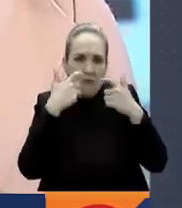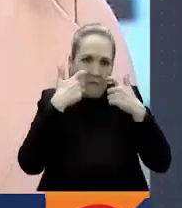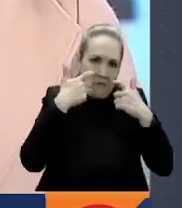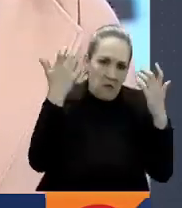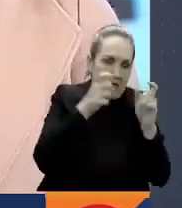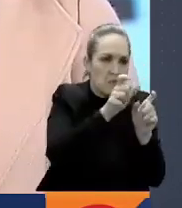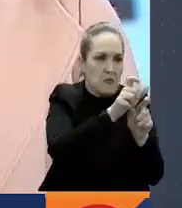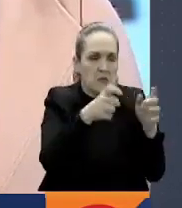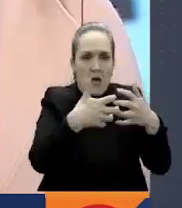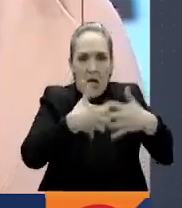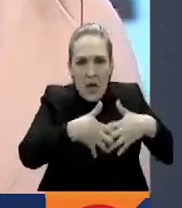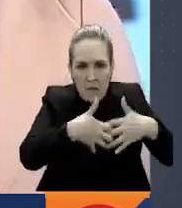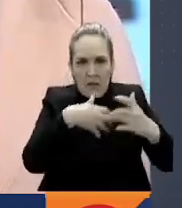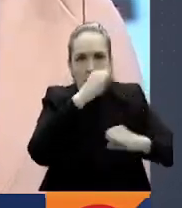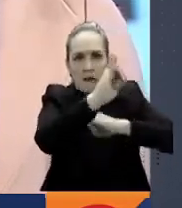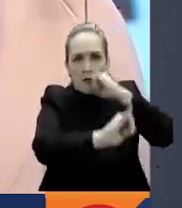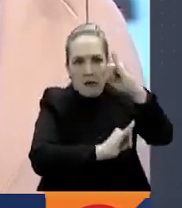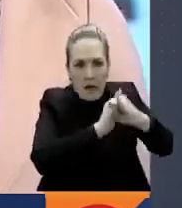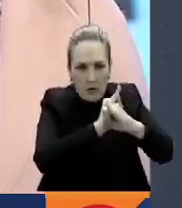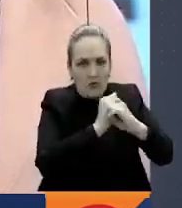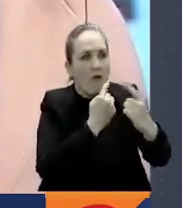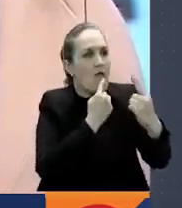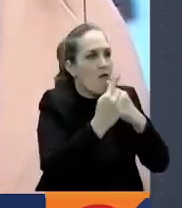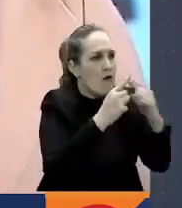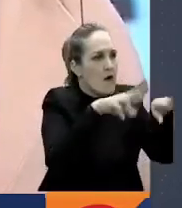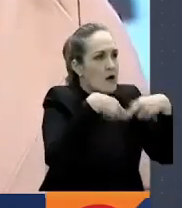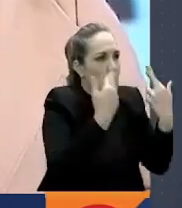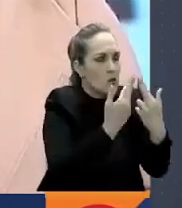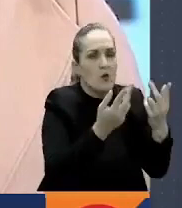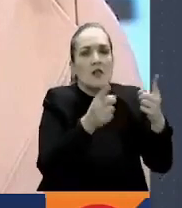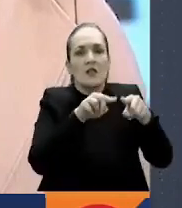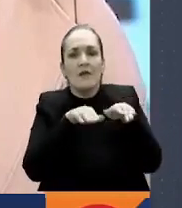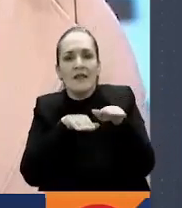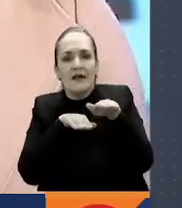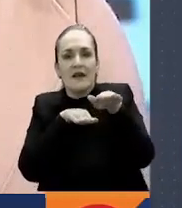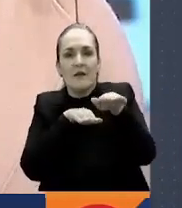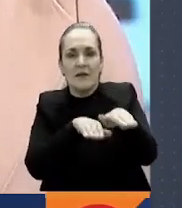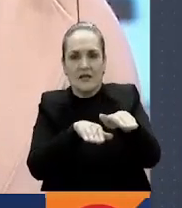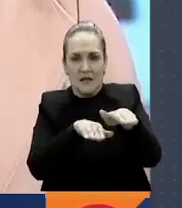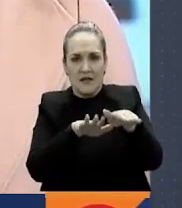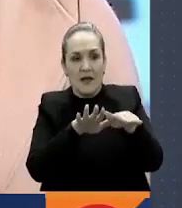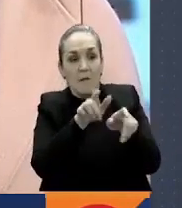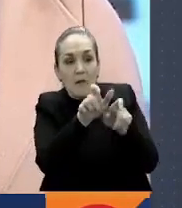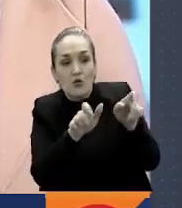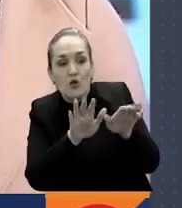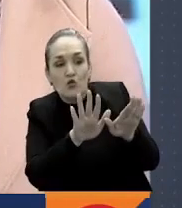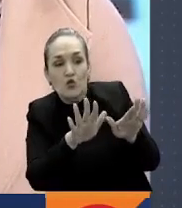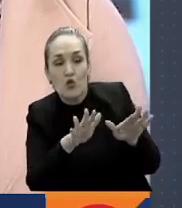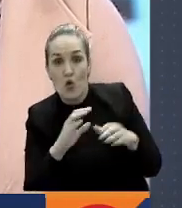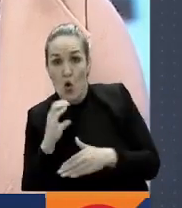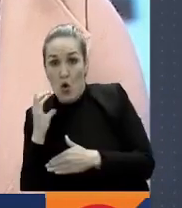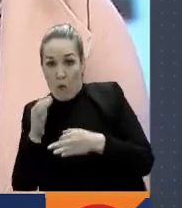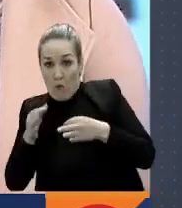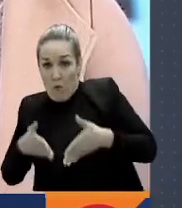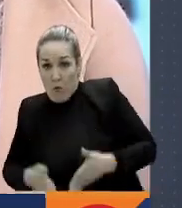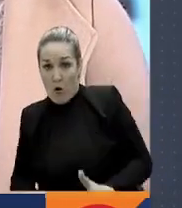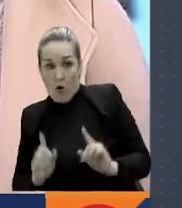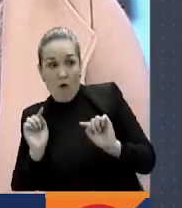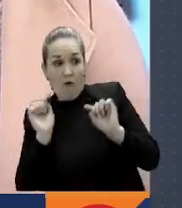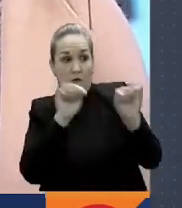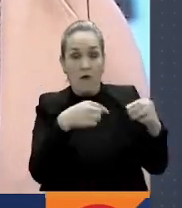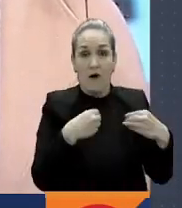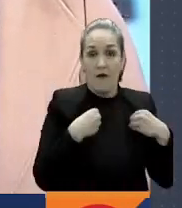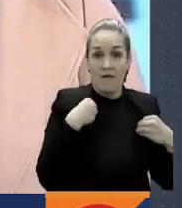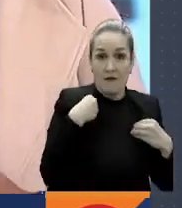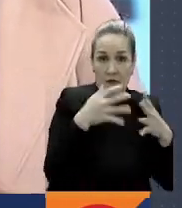su participación en escenarios internacionales y reuniones con representantes de la comunidad colombiana residentes en ese país. La agenda